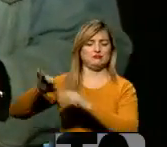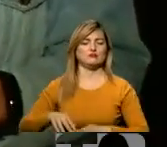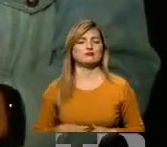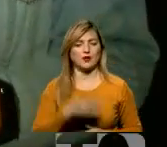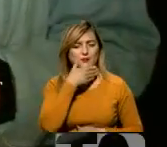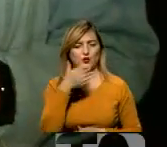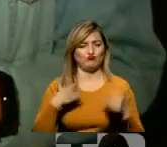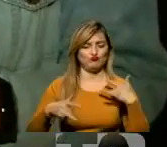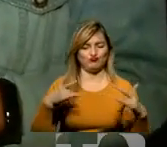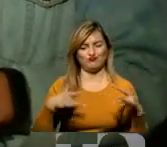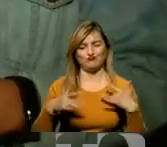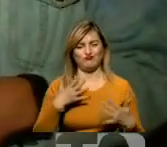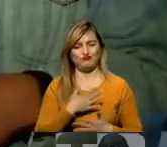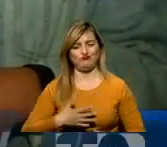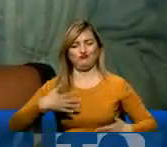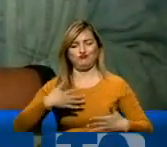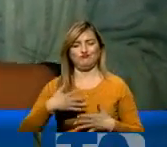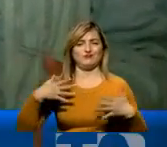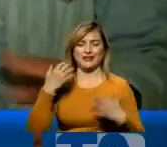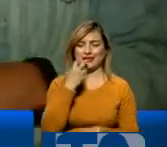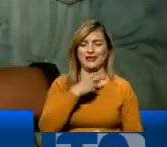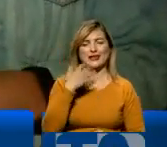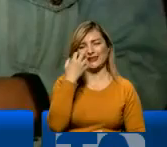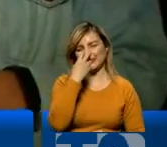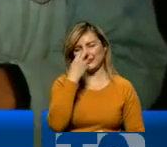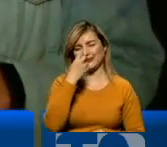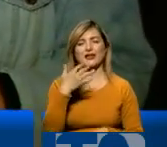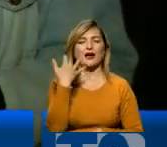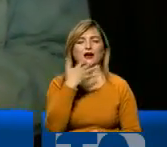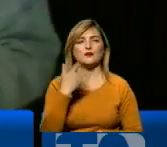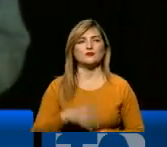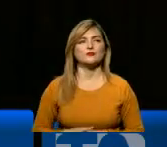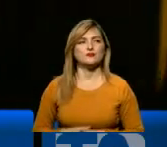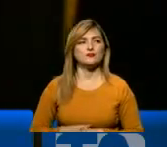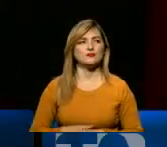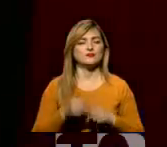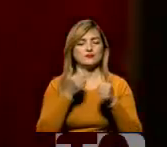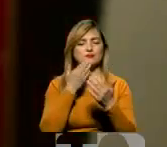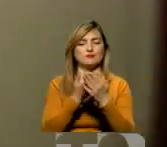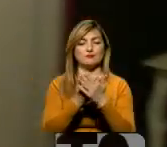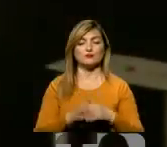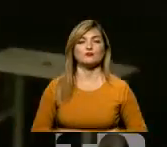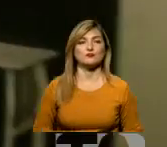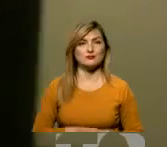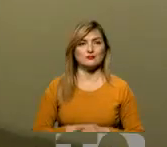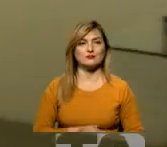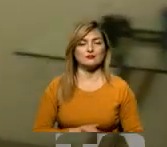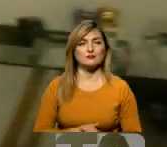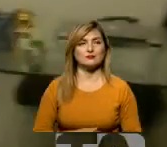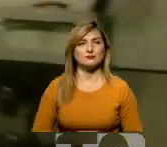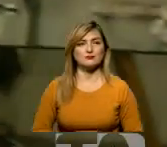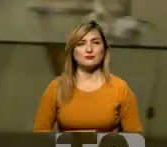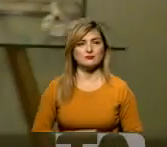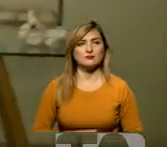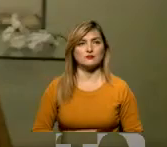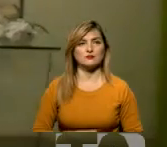y que se diviertan, en realidad. Eso es el microteatro UIO. Listo, muchísimas gracias. Vamos a quedarnos